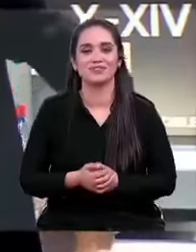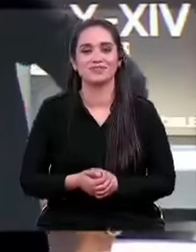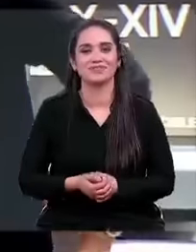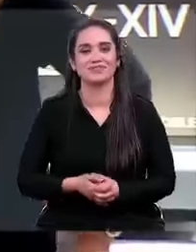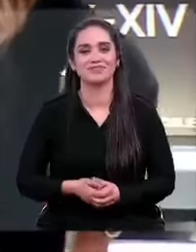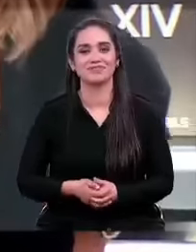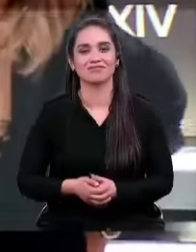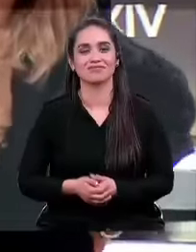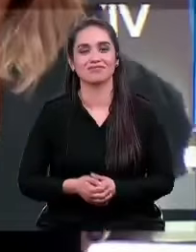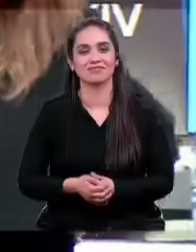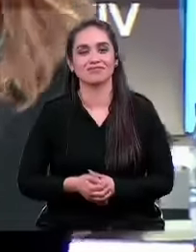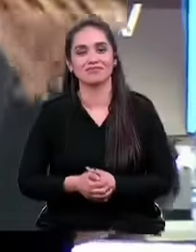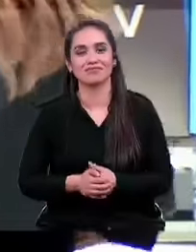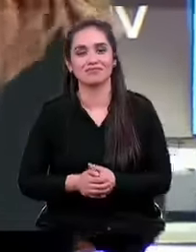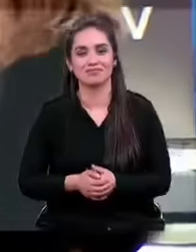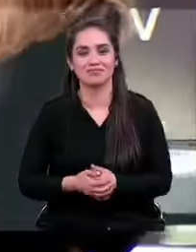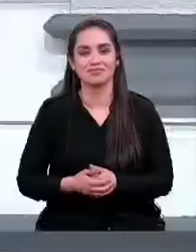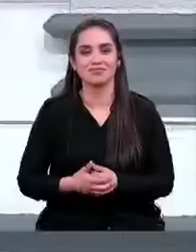pase.